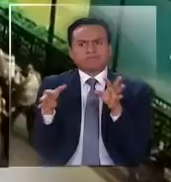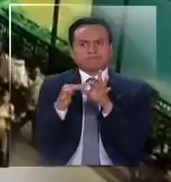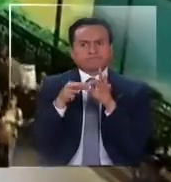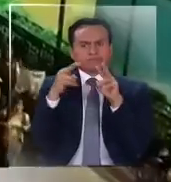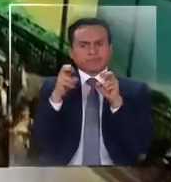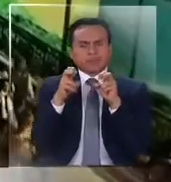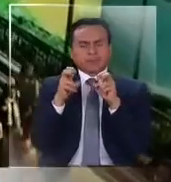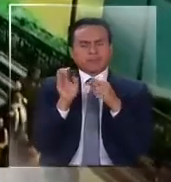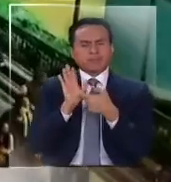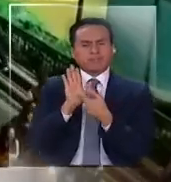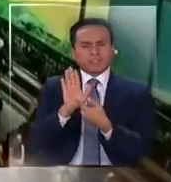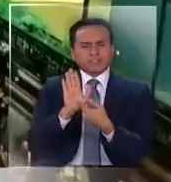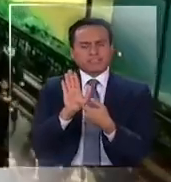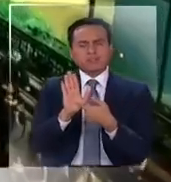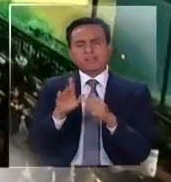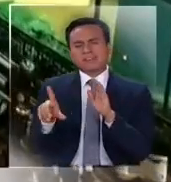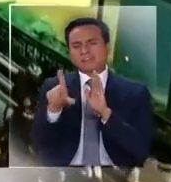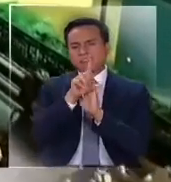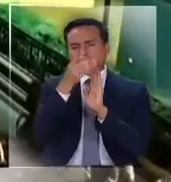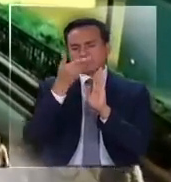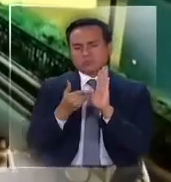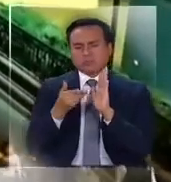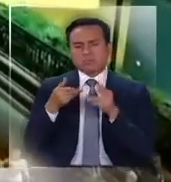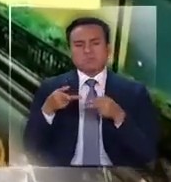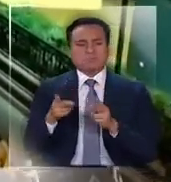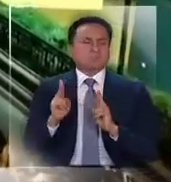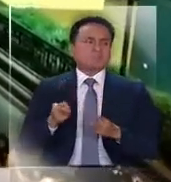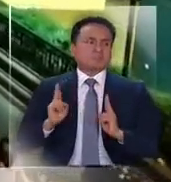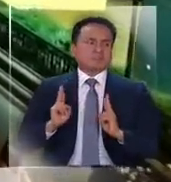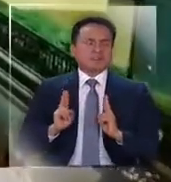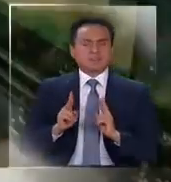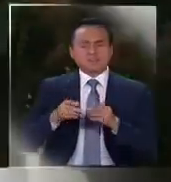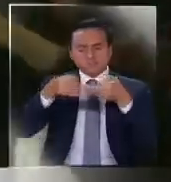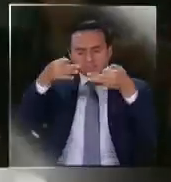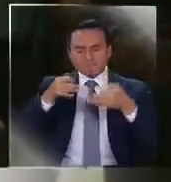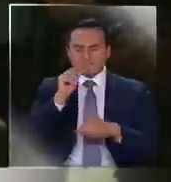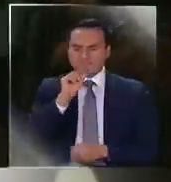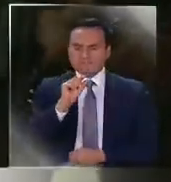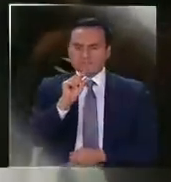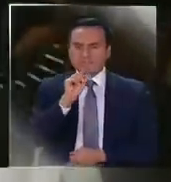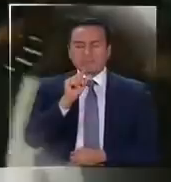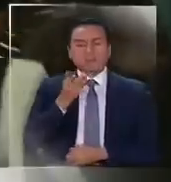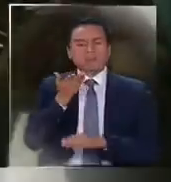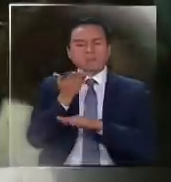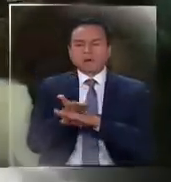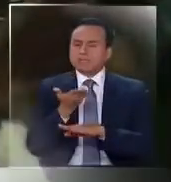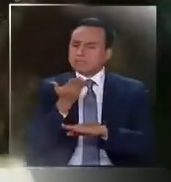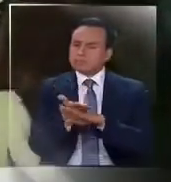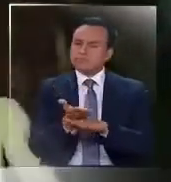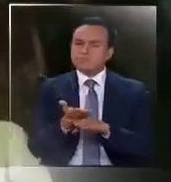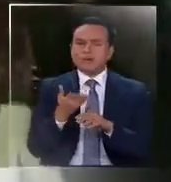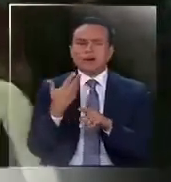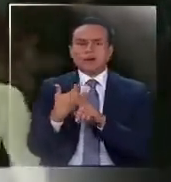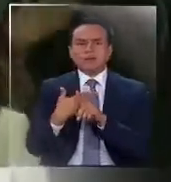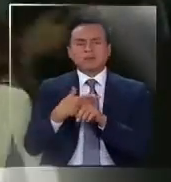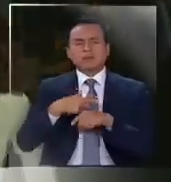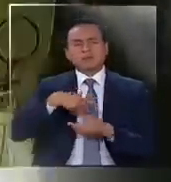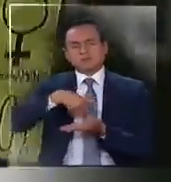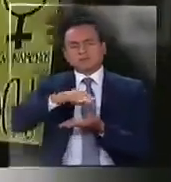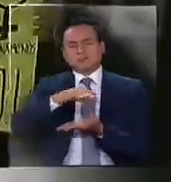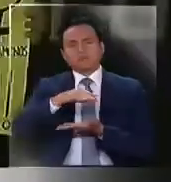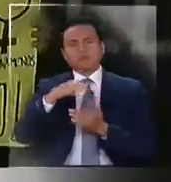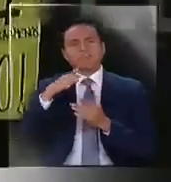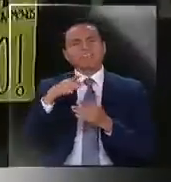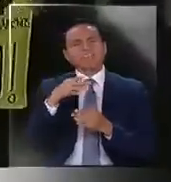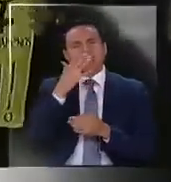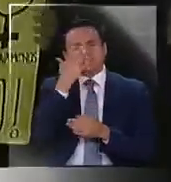las manifestantes, en una legislación permisiva y poco definida. A estas demandas se suma también el rechazo a los